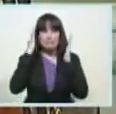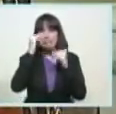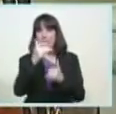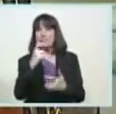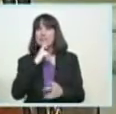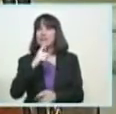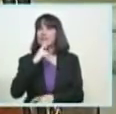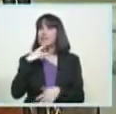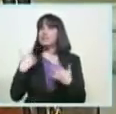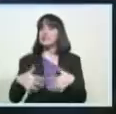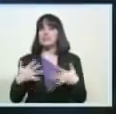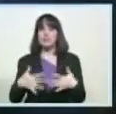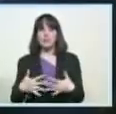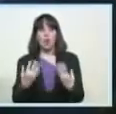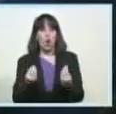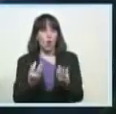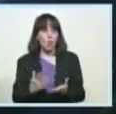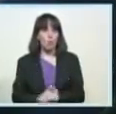compleja